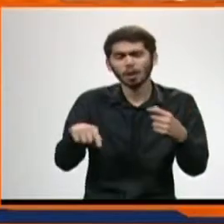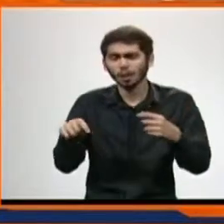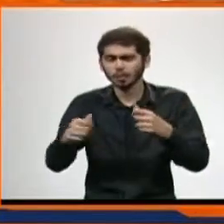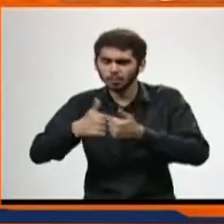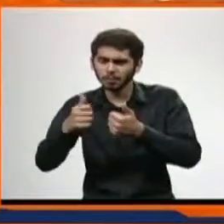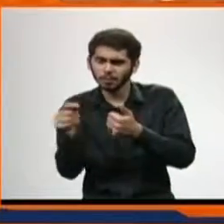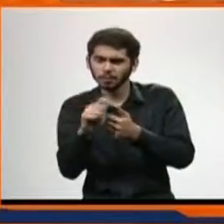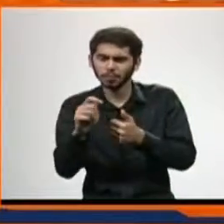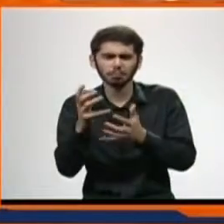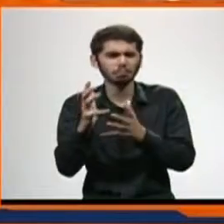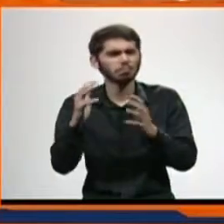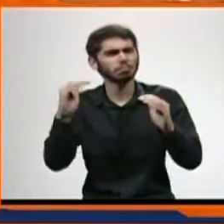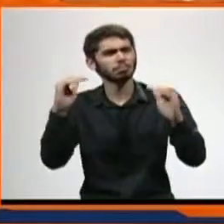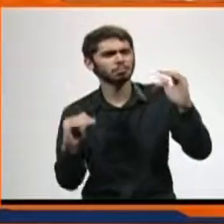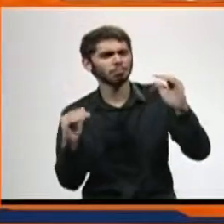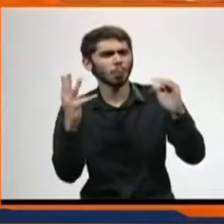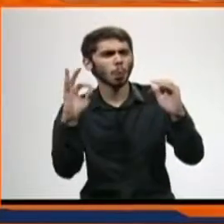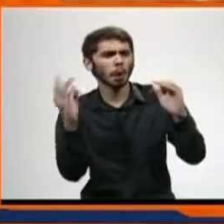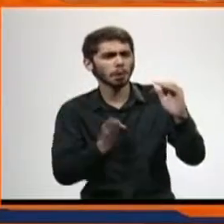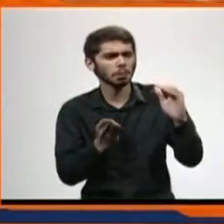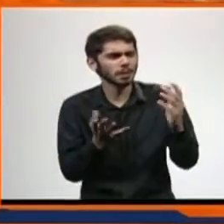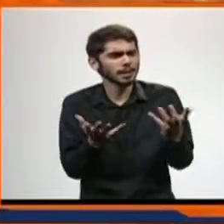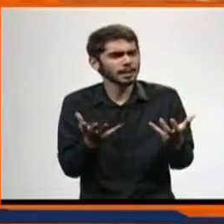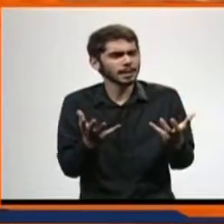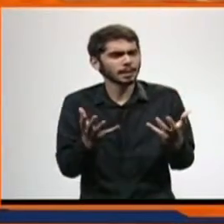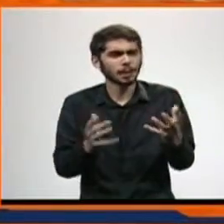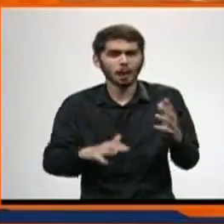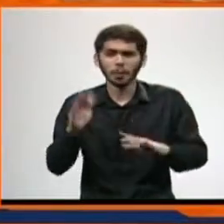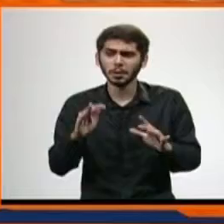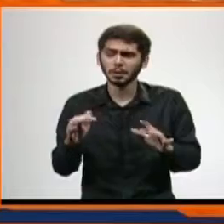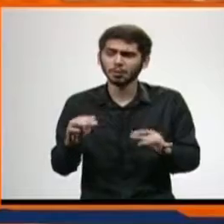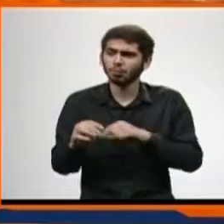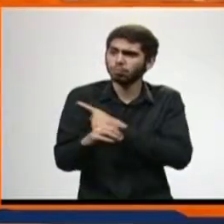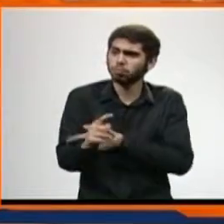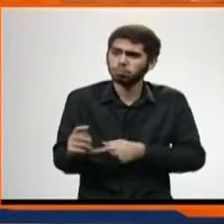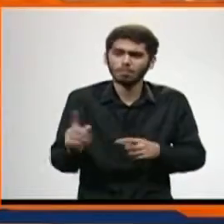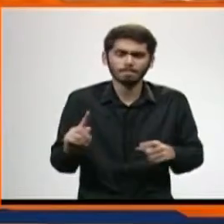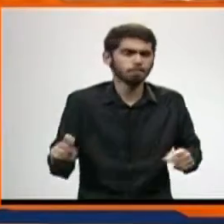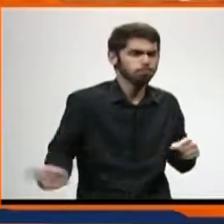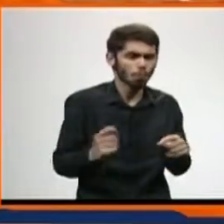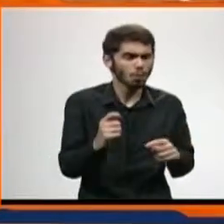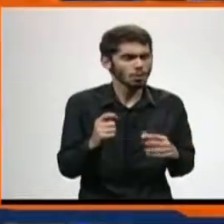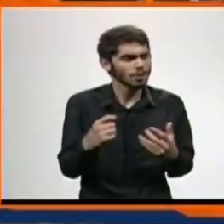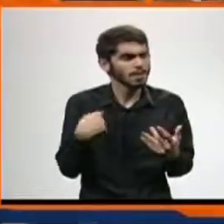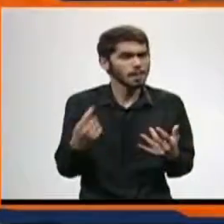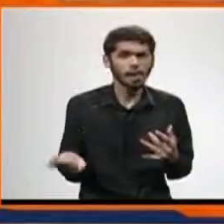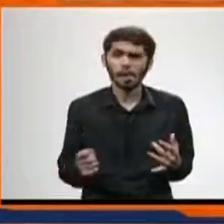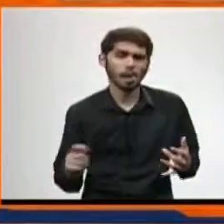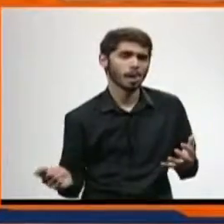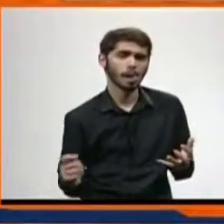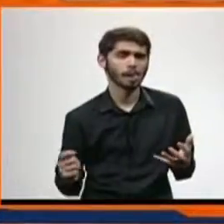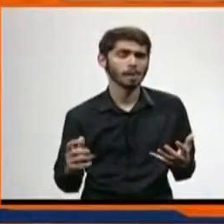y bueno es lo que lo que hizo la diferencia porque por ahí no man teníamos pelos duros pero me tenía seis ocho pelotas y bueno es lo que me complicaba